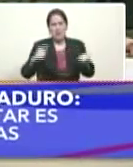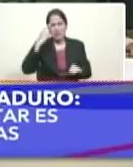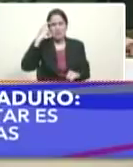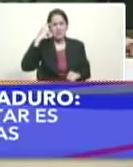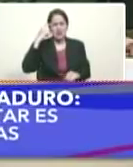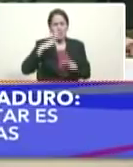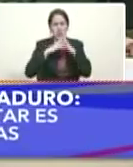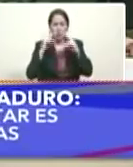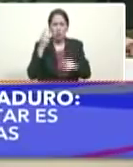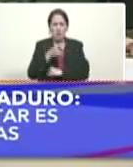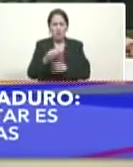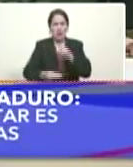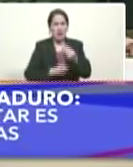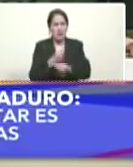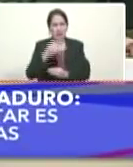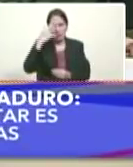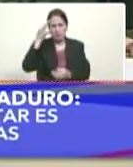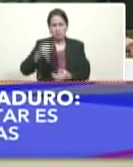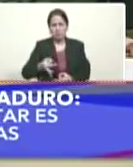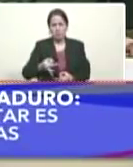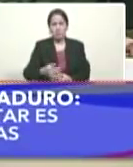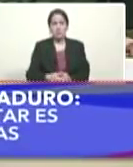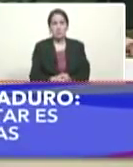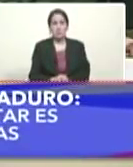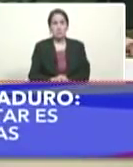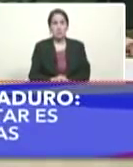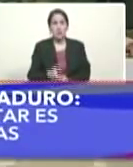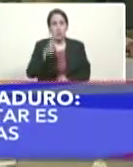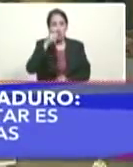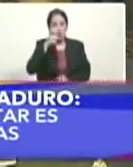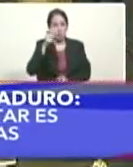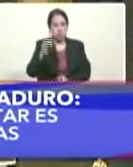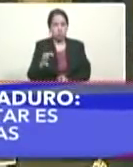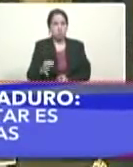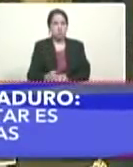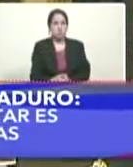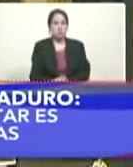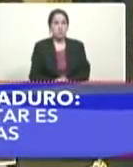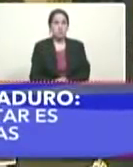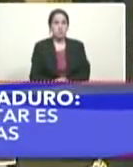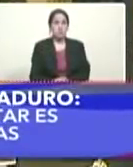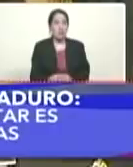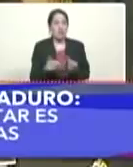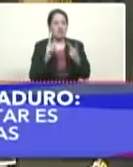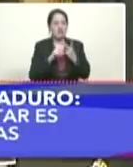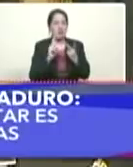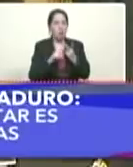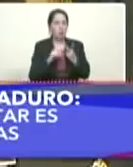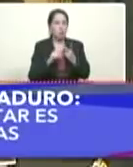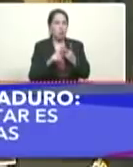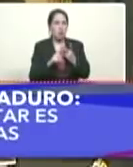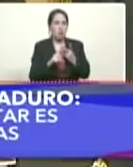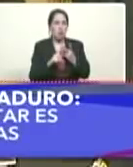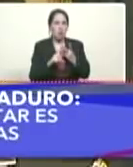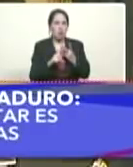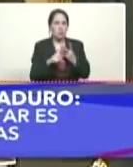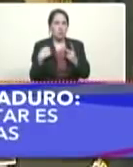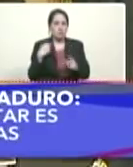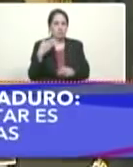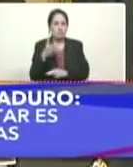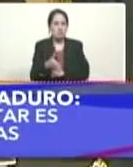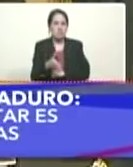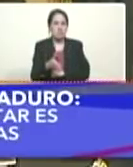y todas las tareas de allí se desprende en segundo lugar hay que ir al